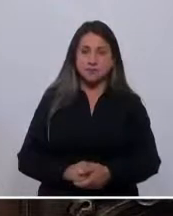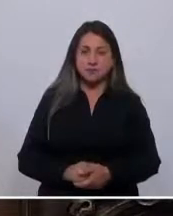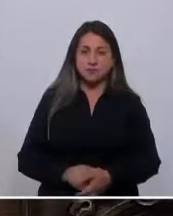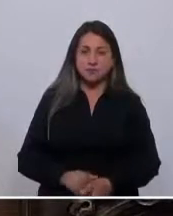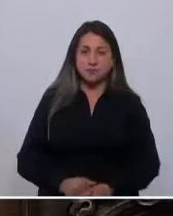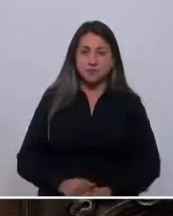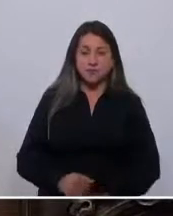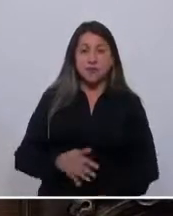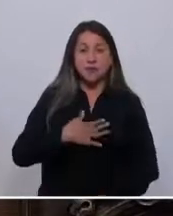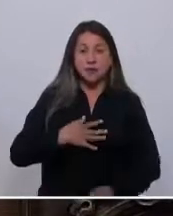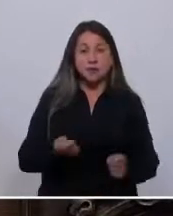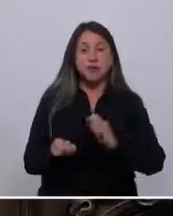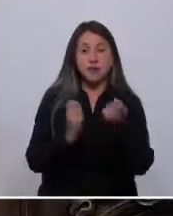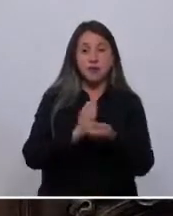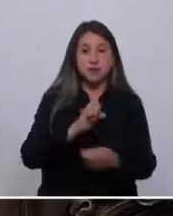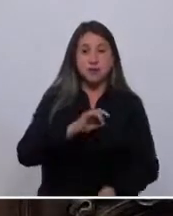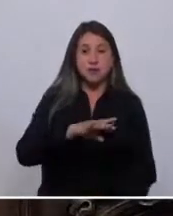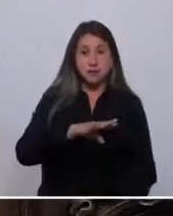Si queremos cambiar Chile,